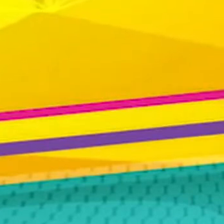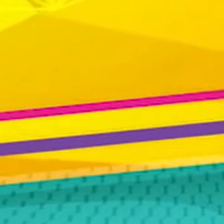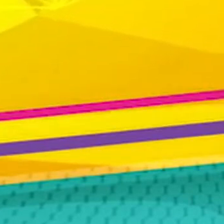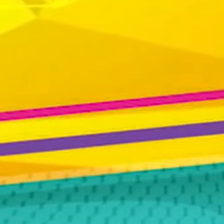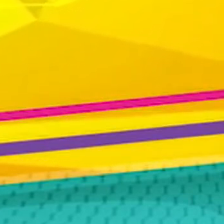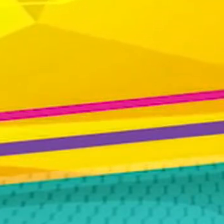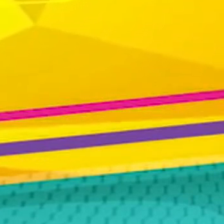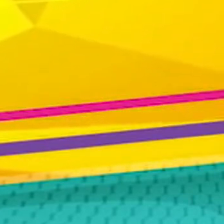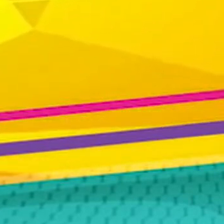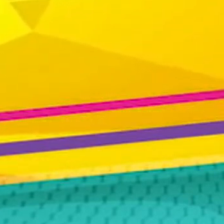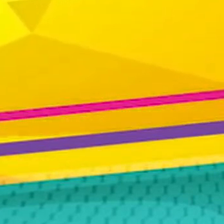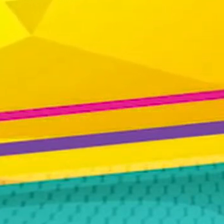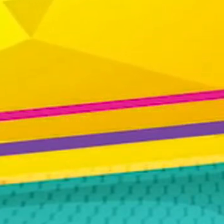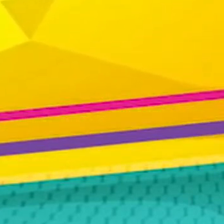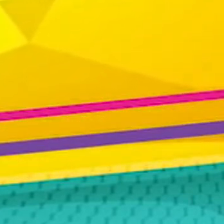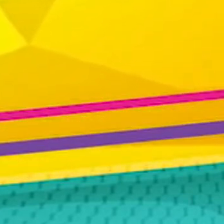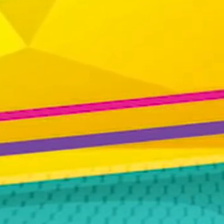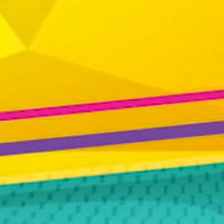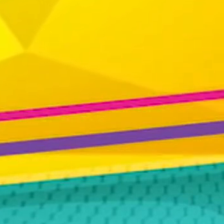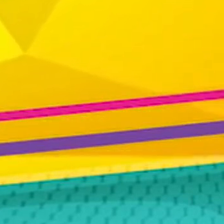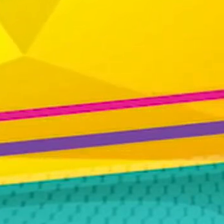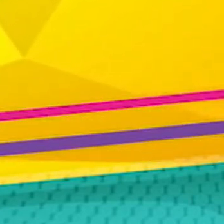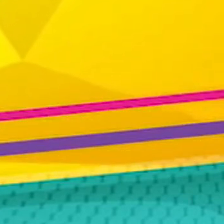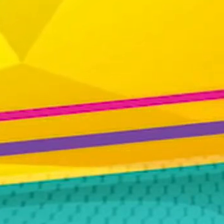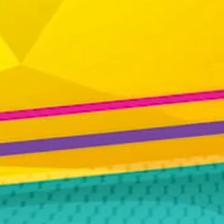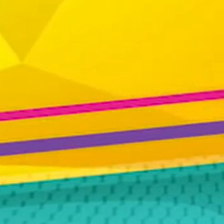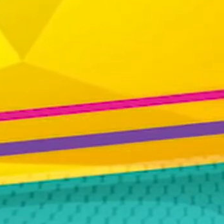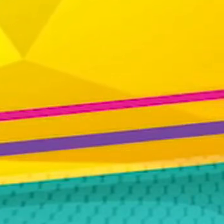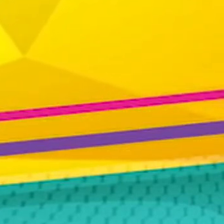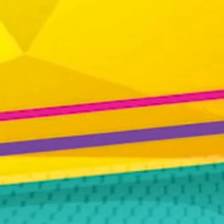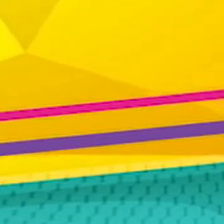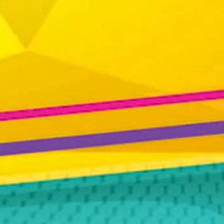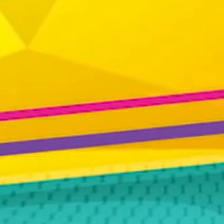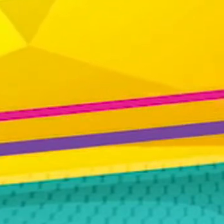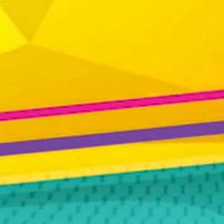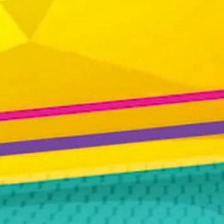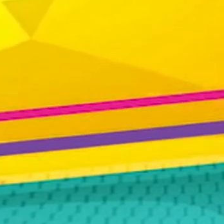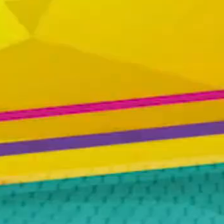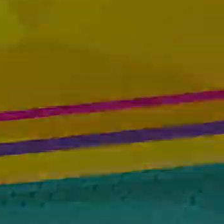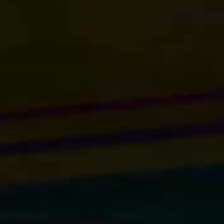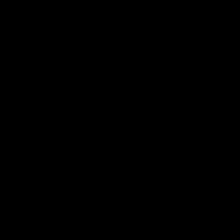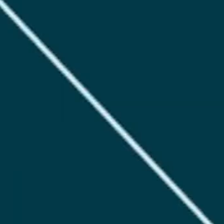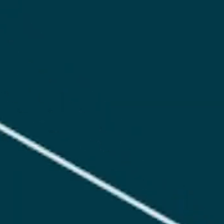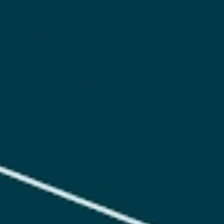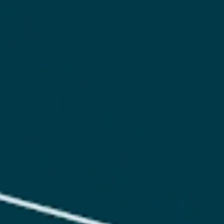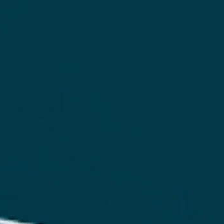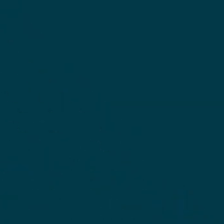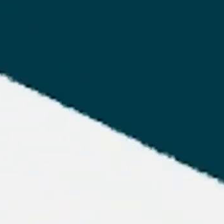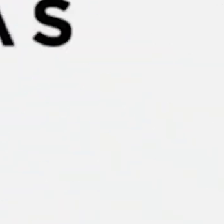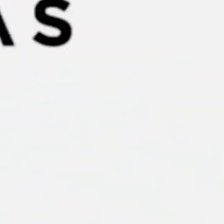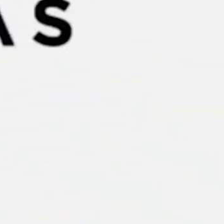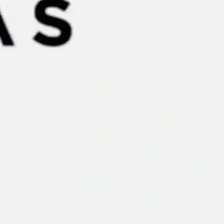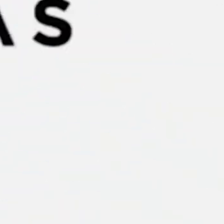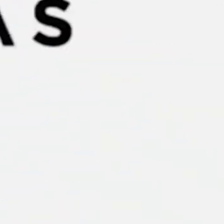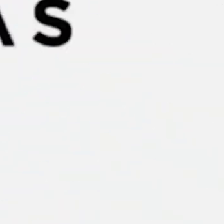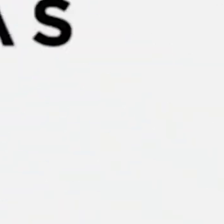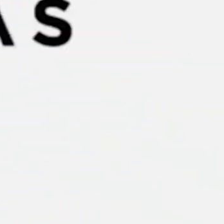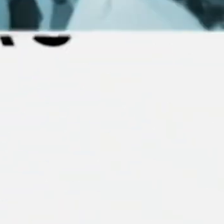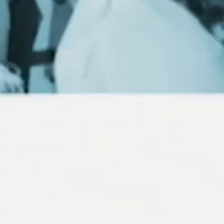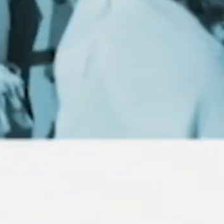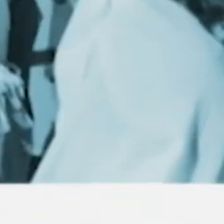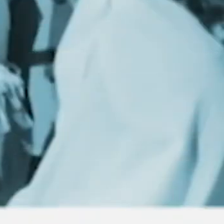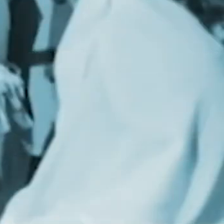Costa Rica Televisión. Una voz que entona un canto libre y la esperanza tejiendo al futuro.